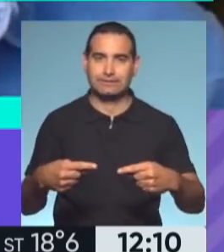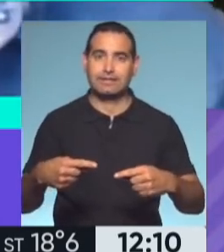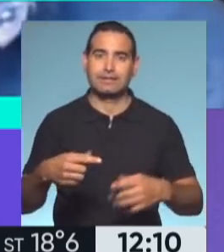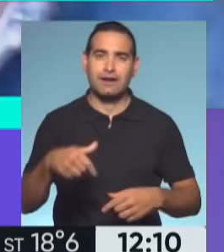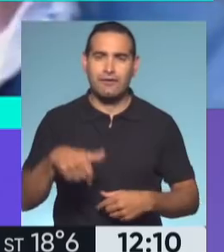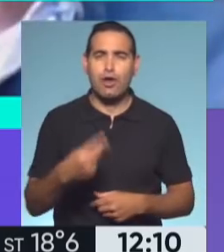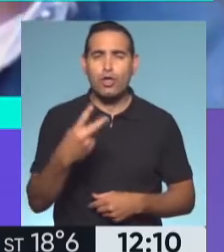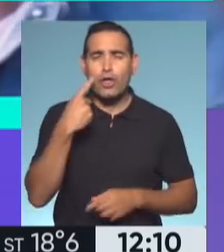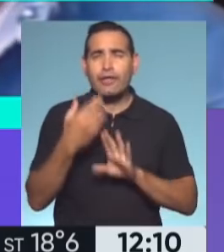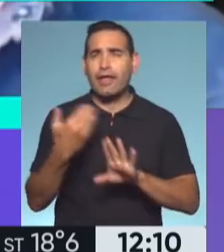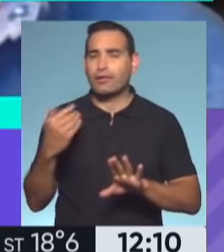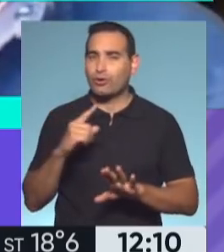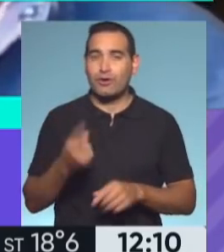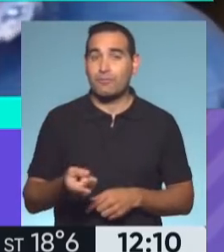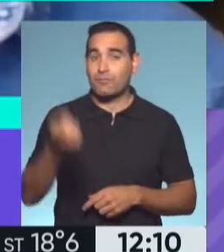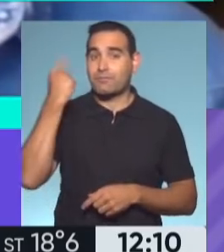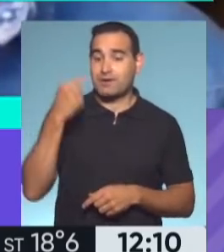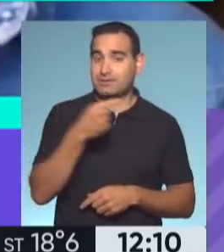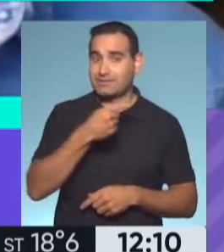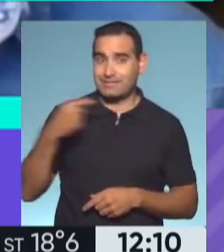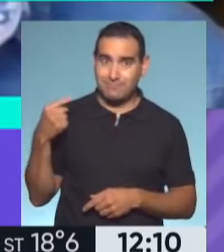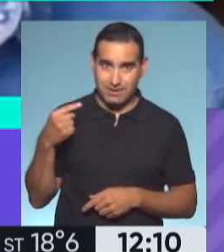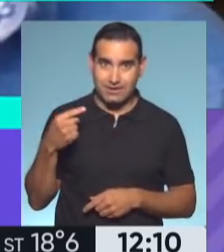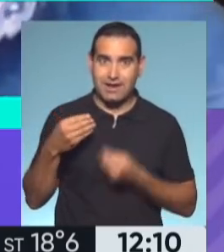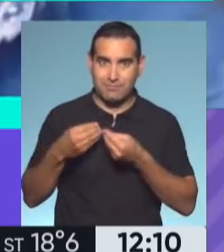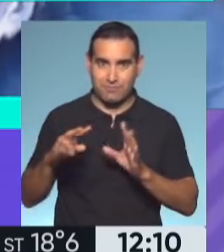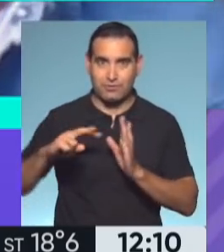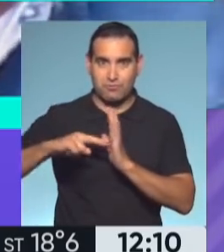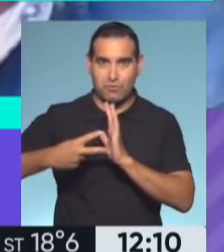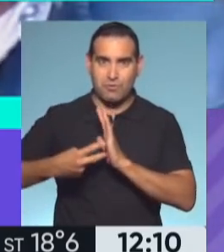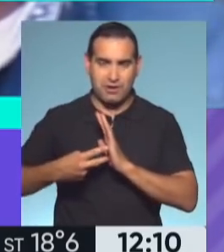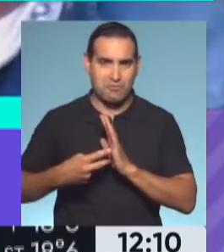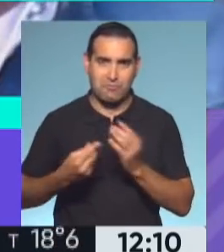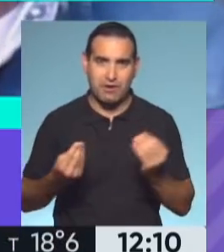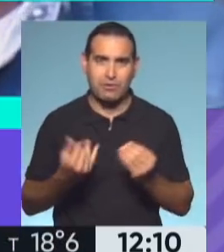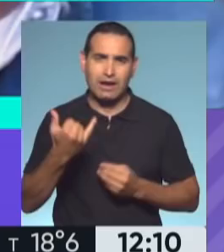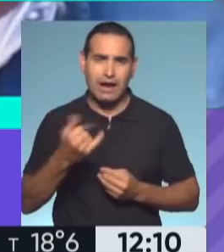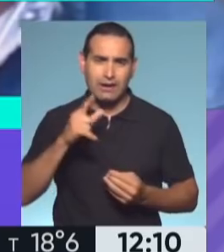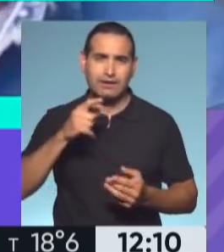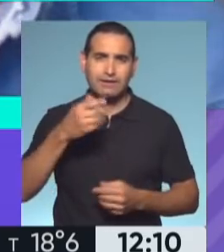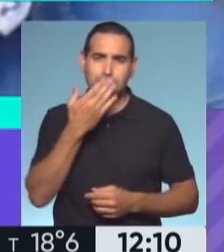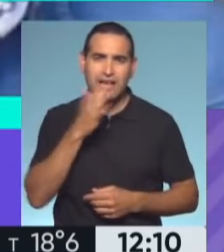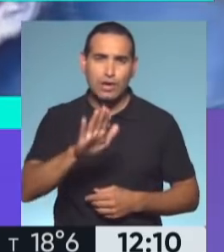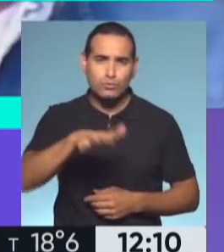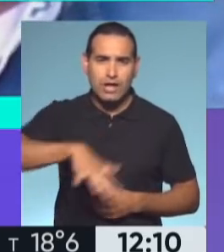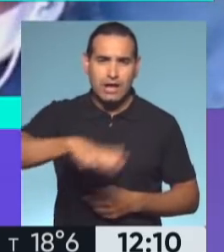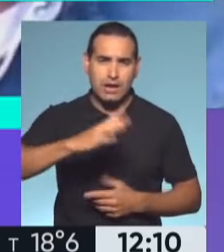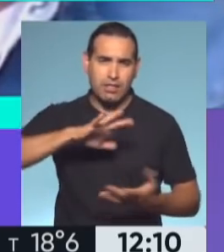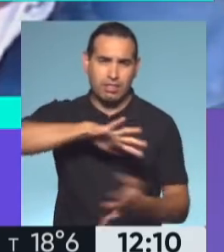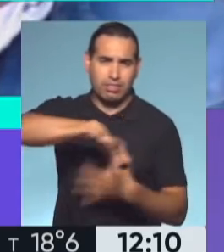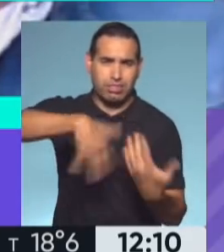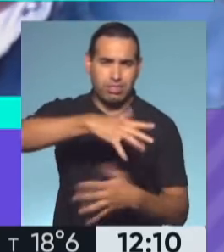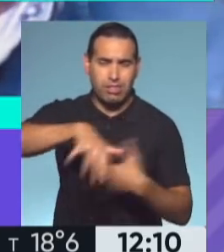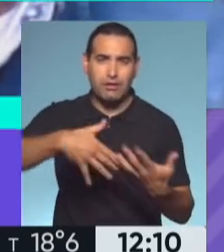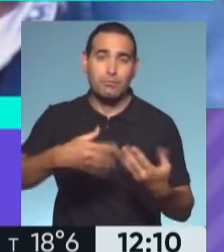2 días, esto empieza la semana pasada, es decir, el principio de todo este conflicto. Empieza con disturbios en Jerusalén por una